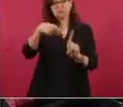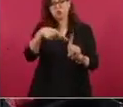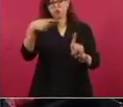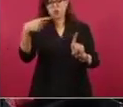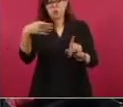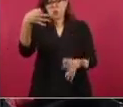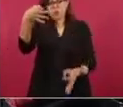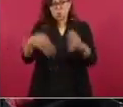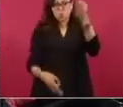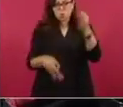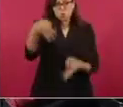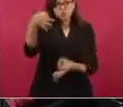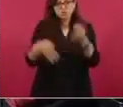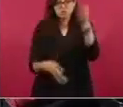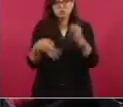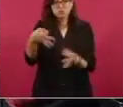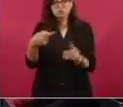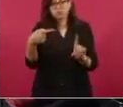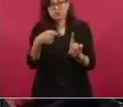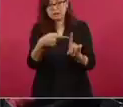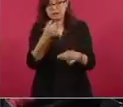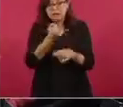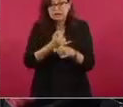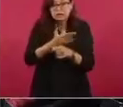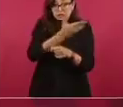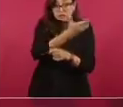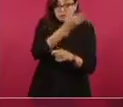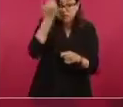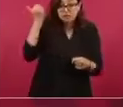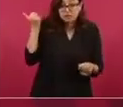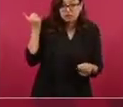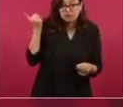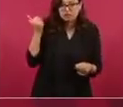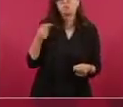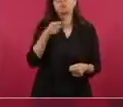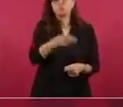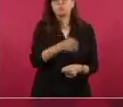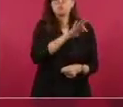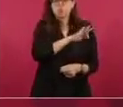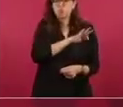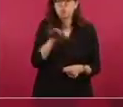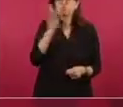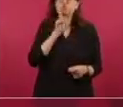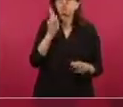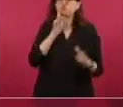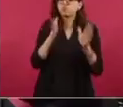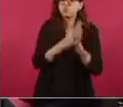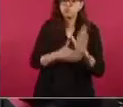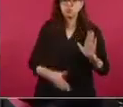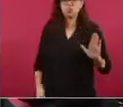acusado injustamente, pues, tiene que hablar.